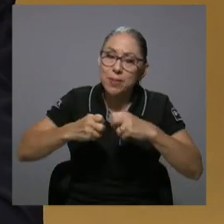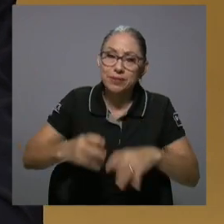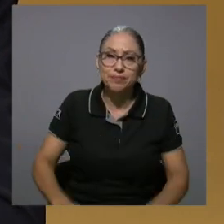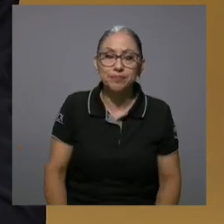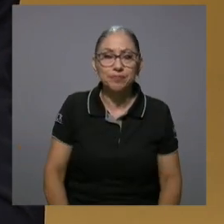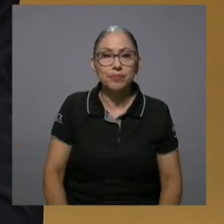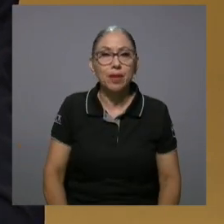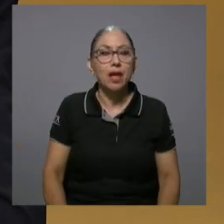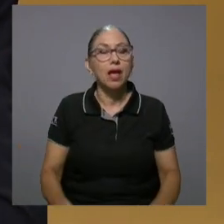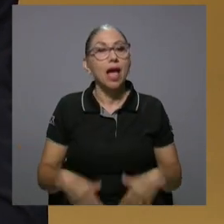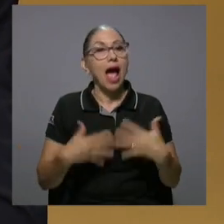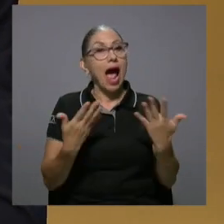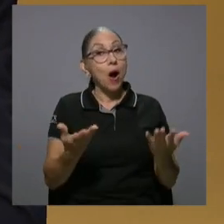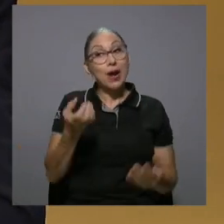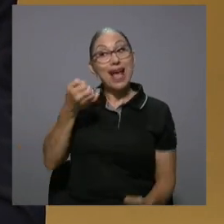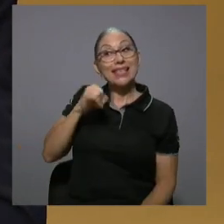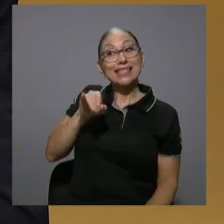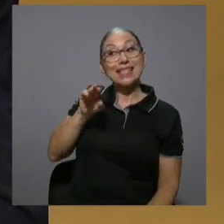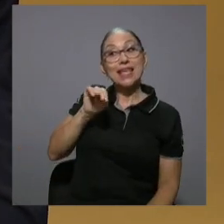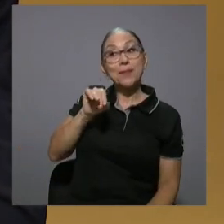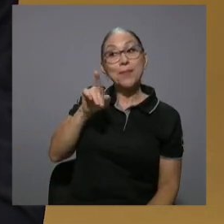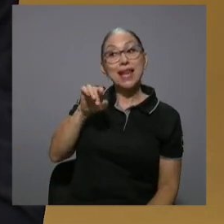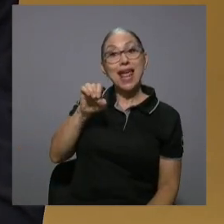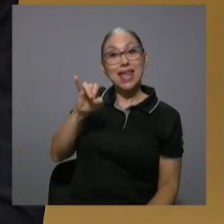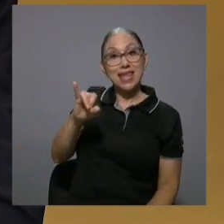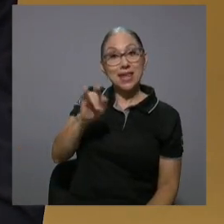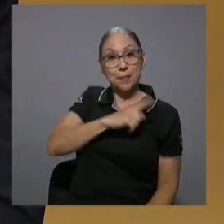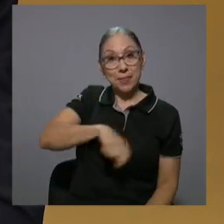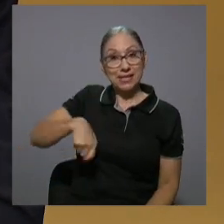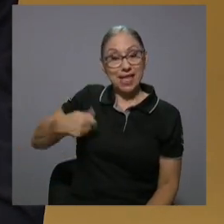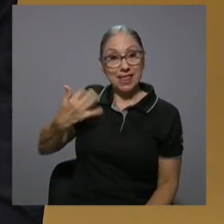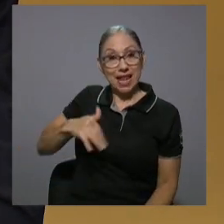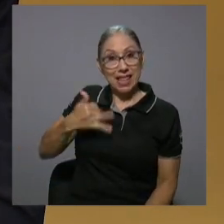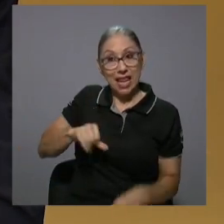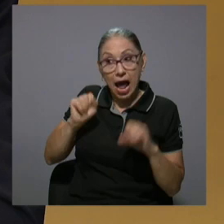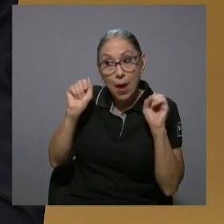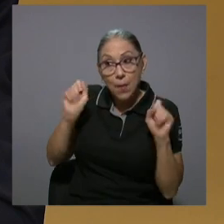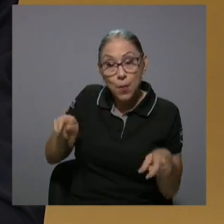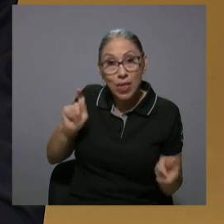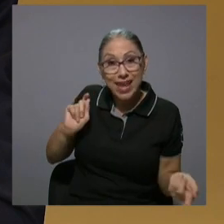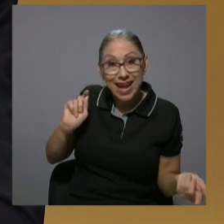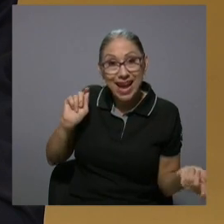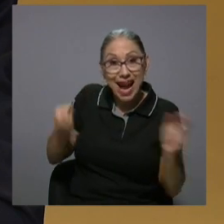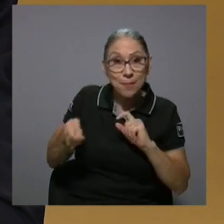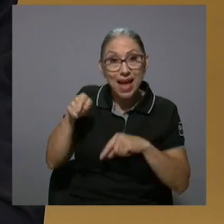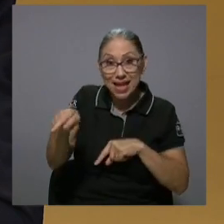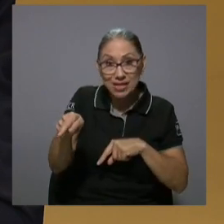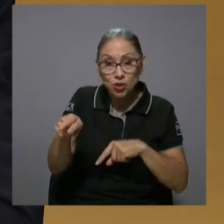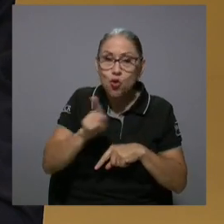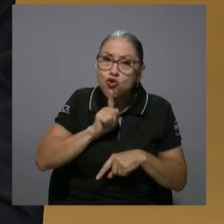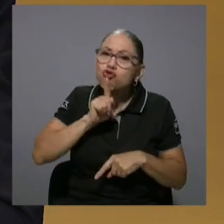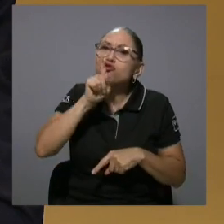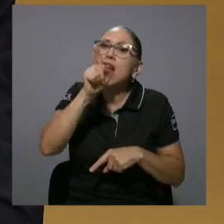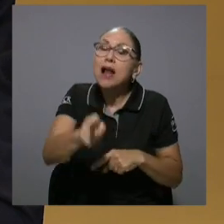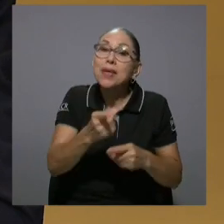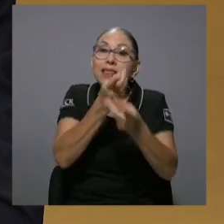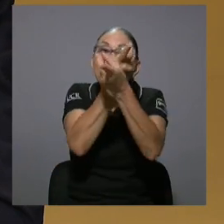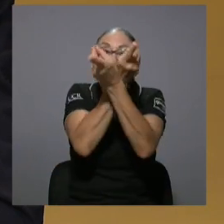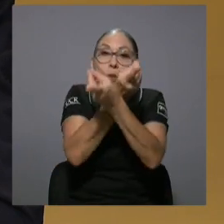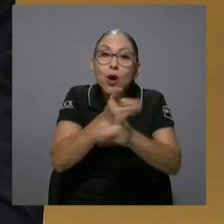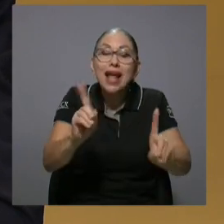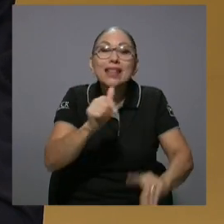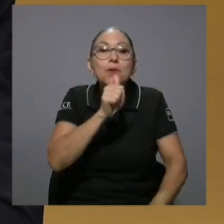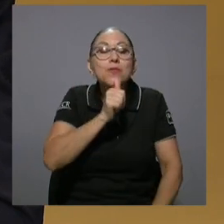Ahora, si Milei va a ser capaz de cambiar eso en un contexto realmente democrático y de tolerancia, yo tengo